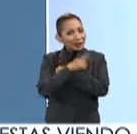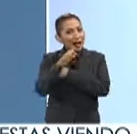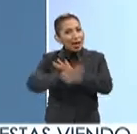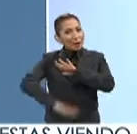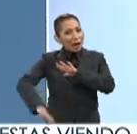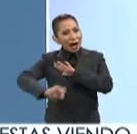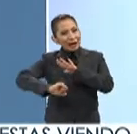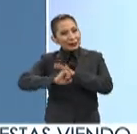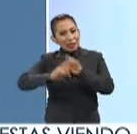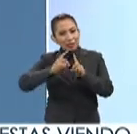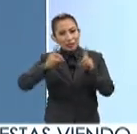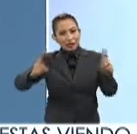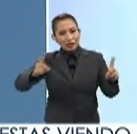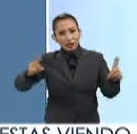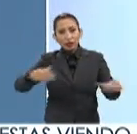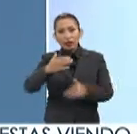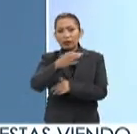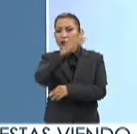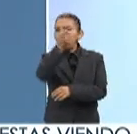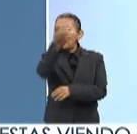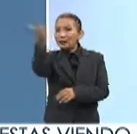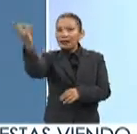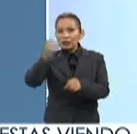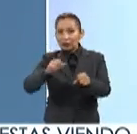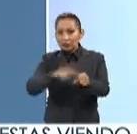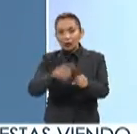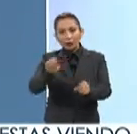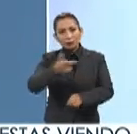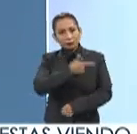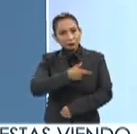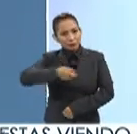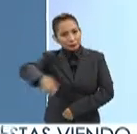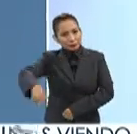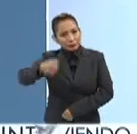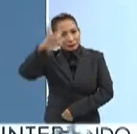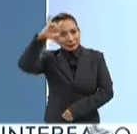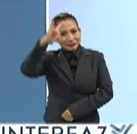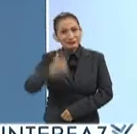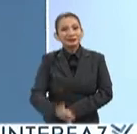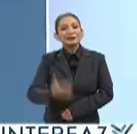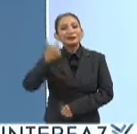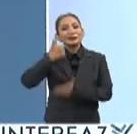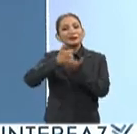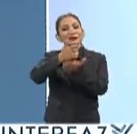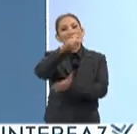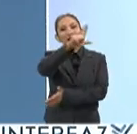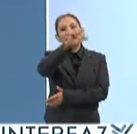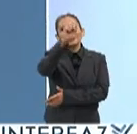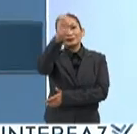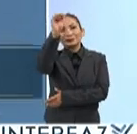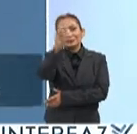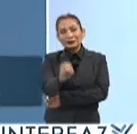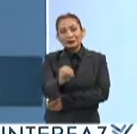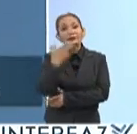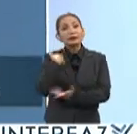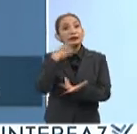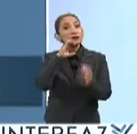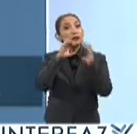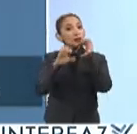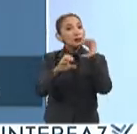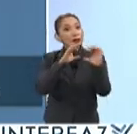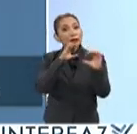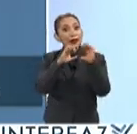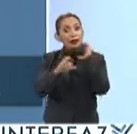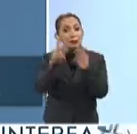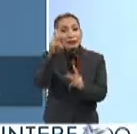la base del desarrollo de cualquier sociedad. Saludo con mucho gusto a Griselda Yebra, quien se encuentra en Lengua de Señas Mexicana. Nos permite